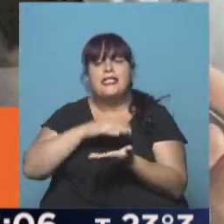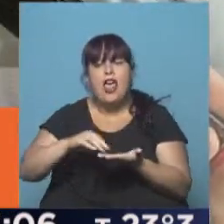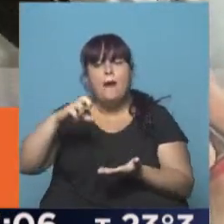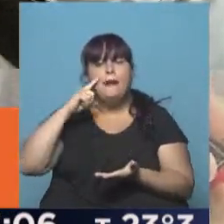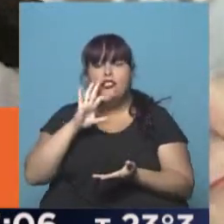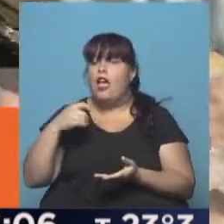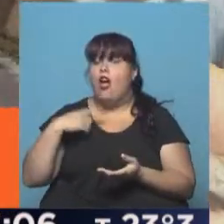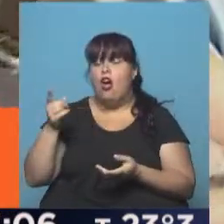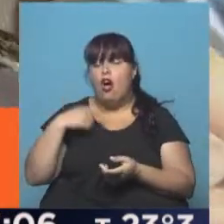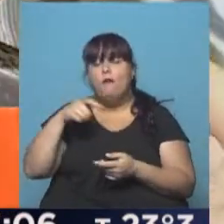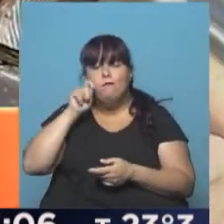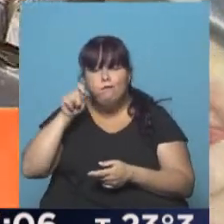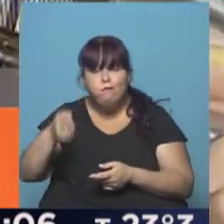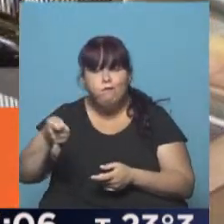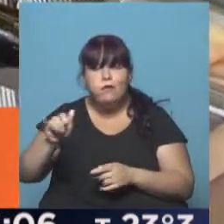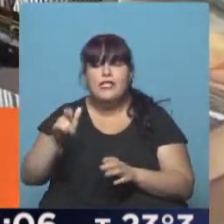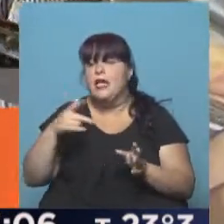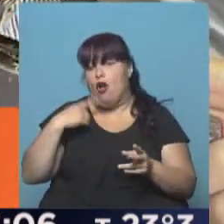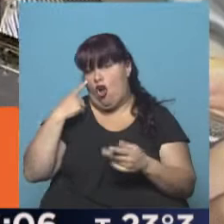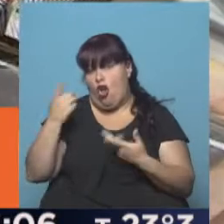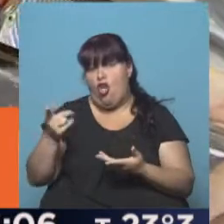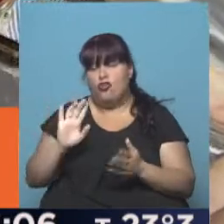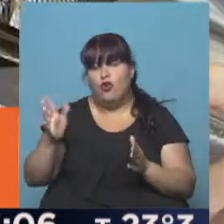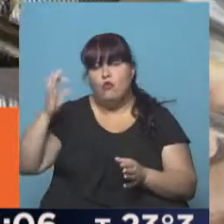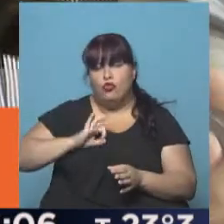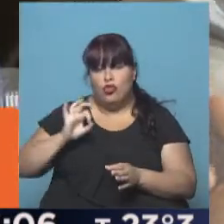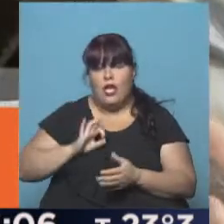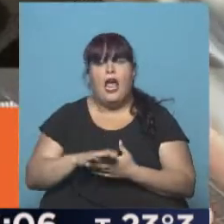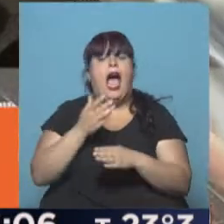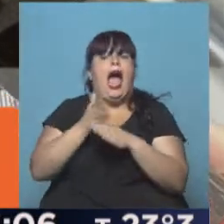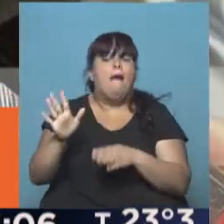Sí, cuando vi lo fui a saludar porque, bueno, lo conozco hace muchos años. Más